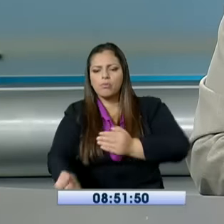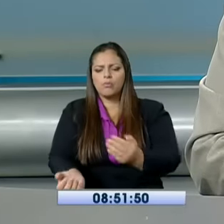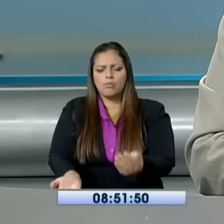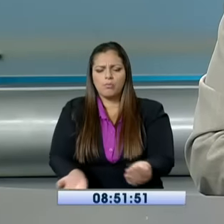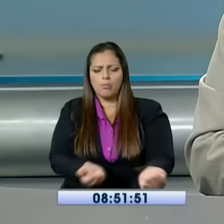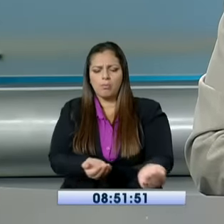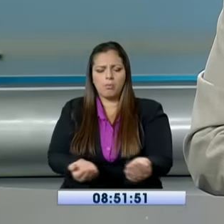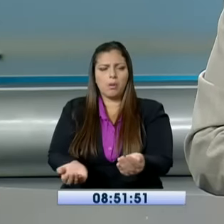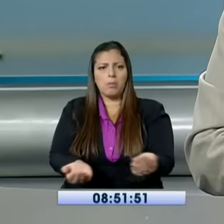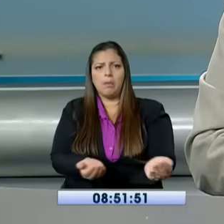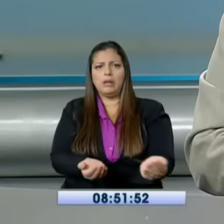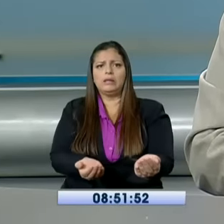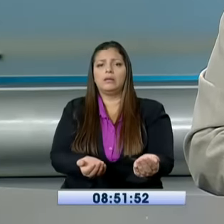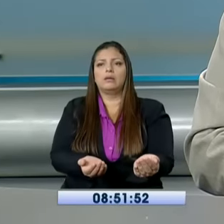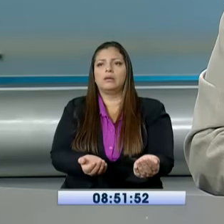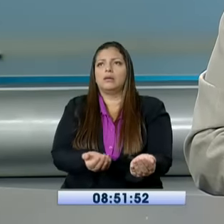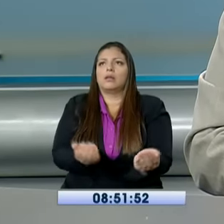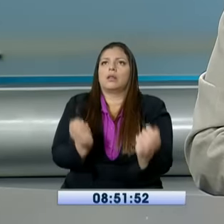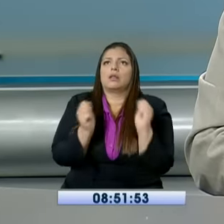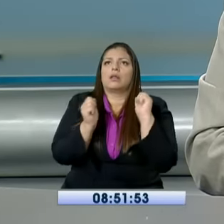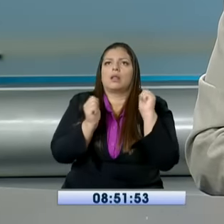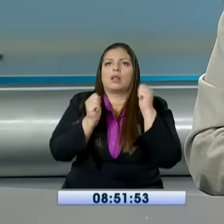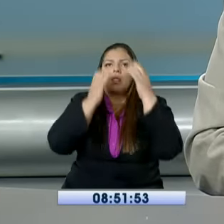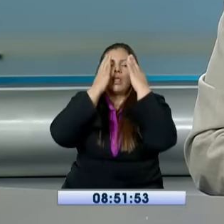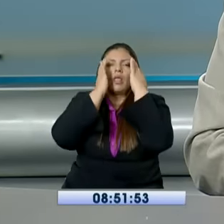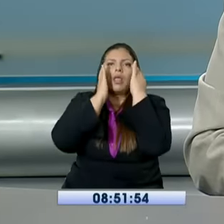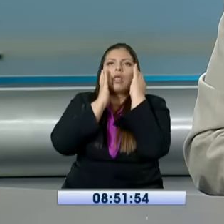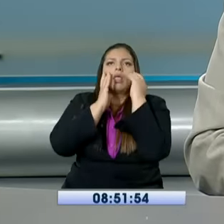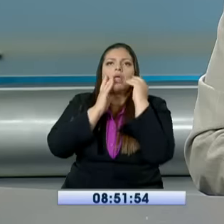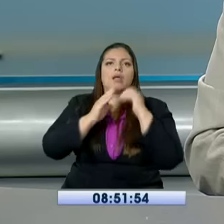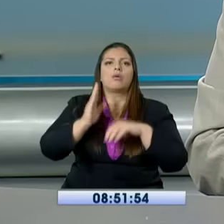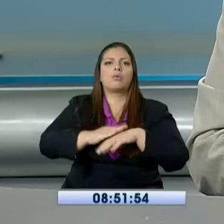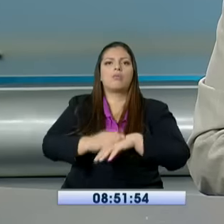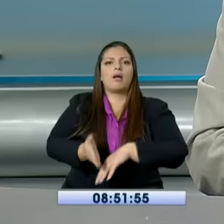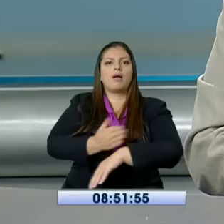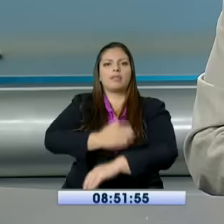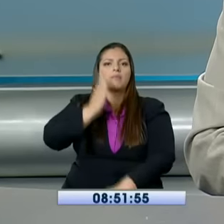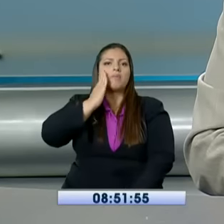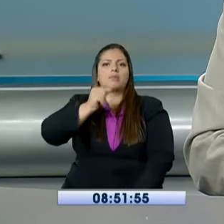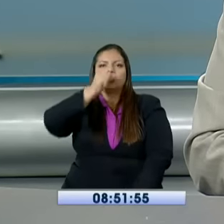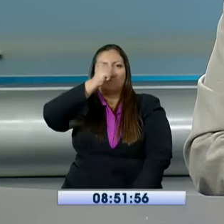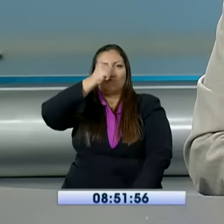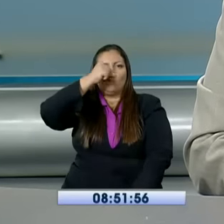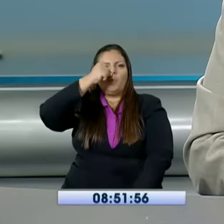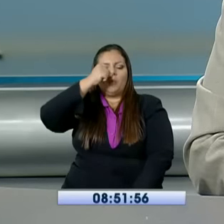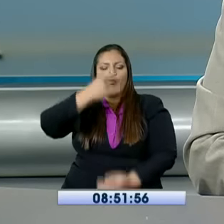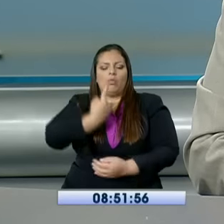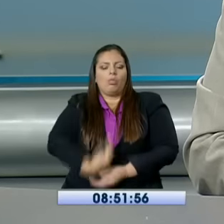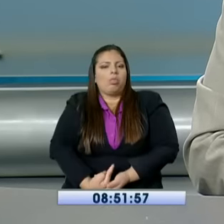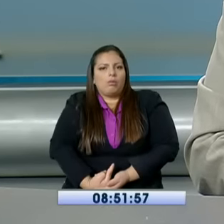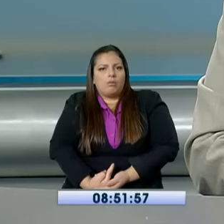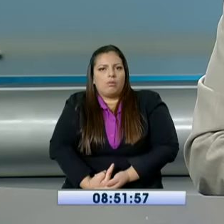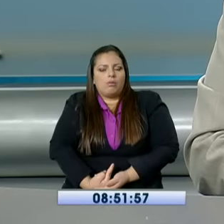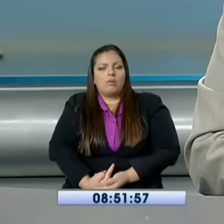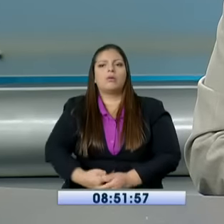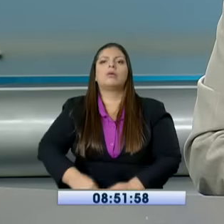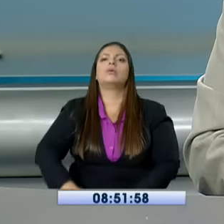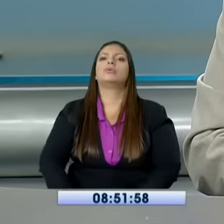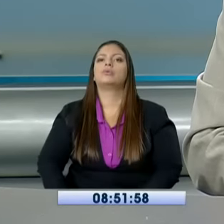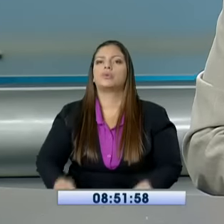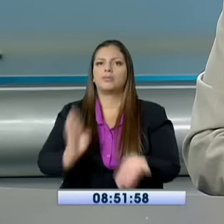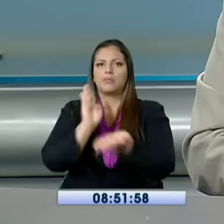abstinencia. Hay que señalar que el Centro Materno Infantil del Ministerio de Salud, ubicado en Bastión Popular, al noroeste de